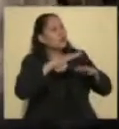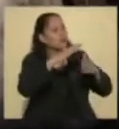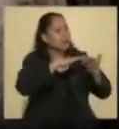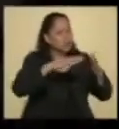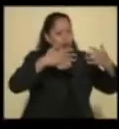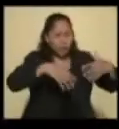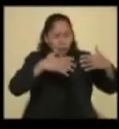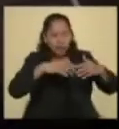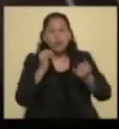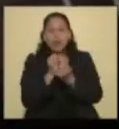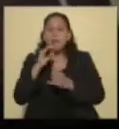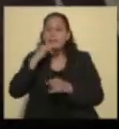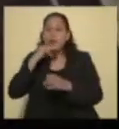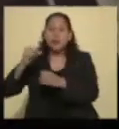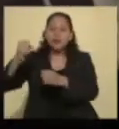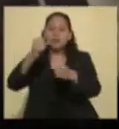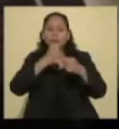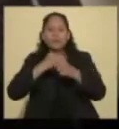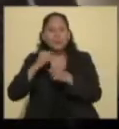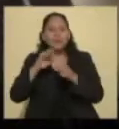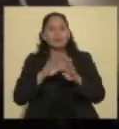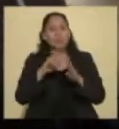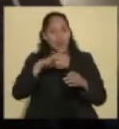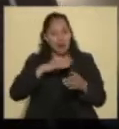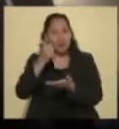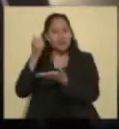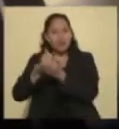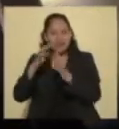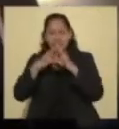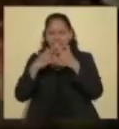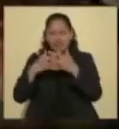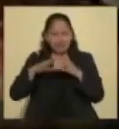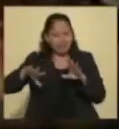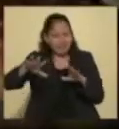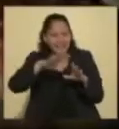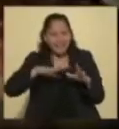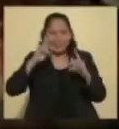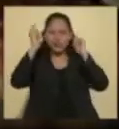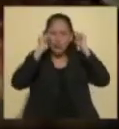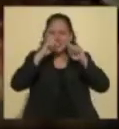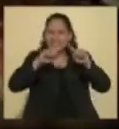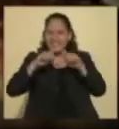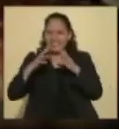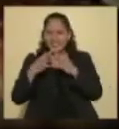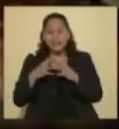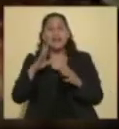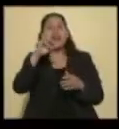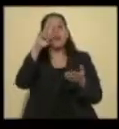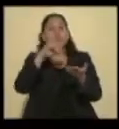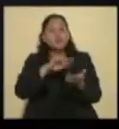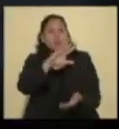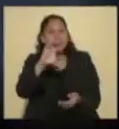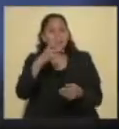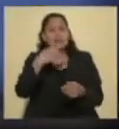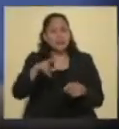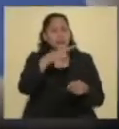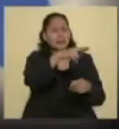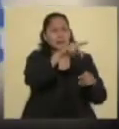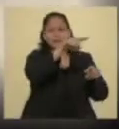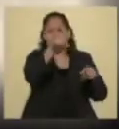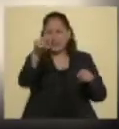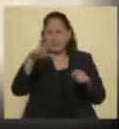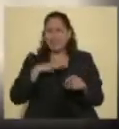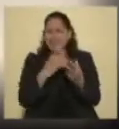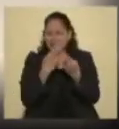hacen el mole. Pero también tenemos la ciudad cosmopolita, la ciudad que tenemos más de 2.500 restaurantes, de los